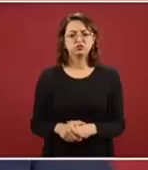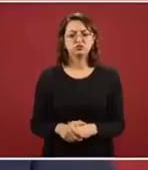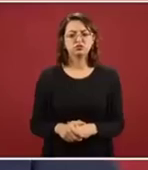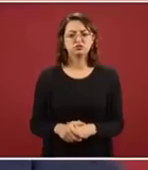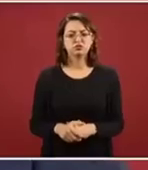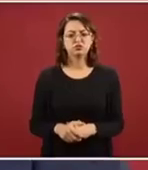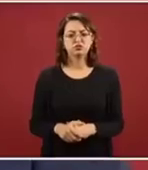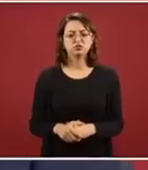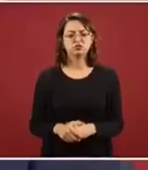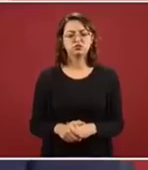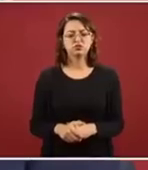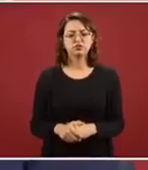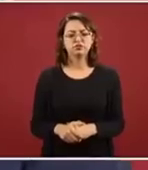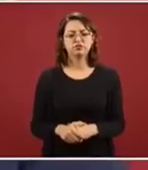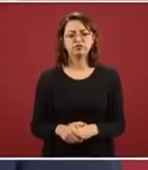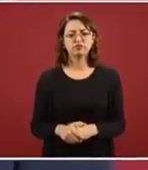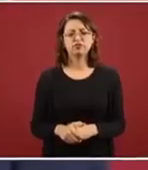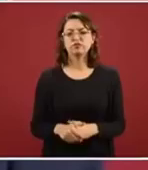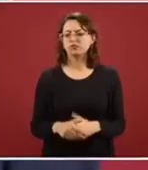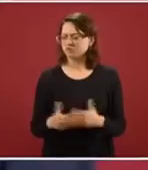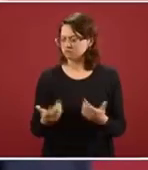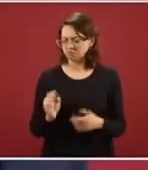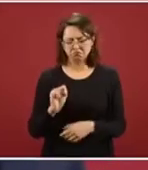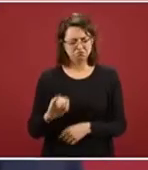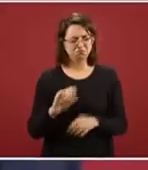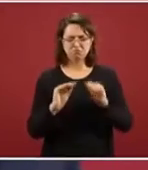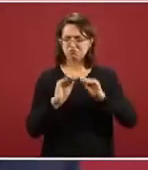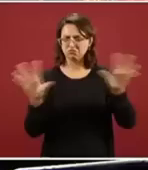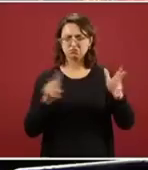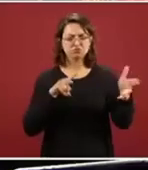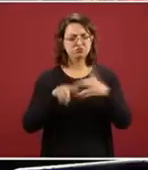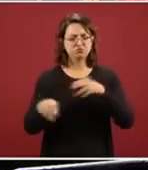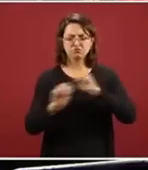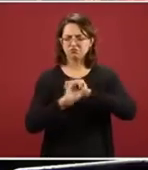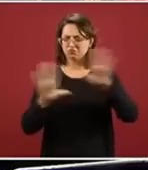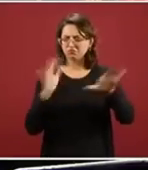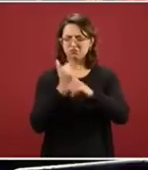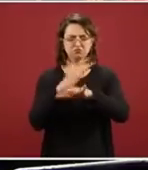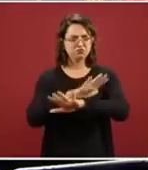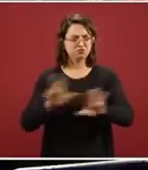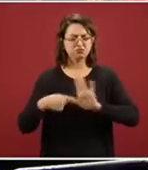y se va a transparentar todo.